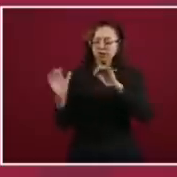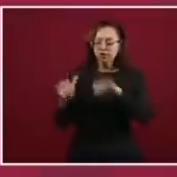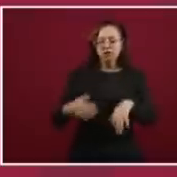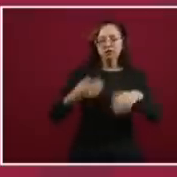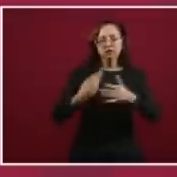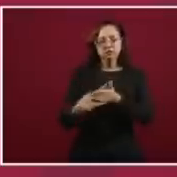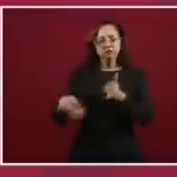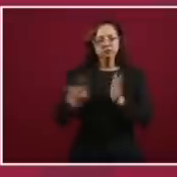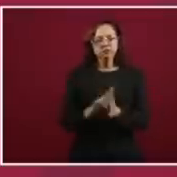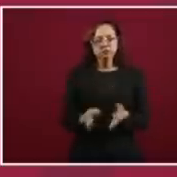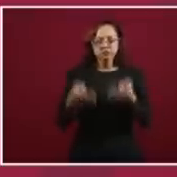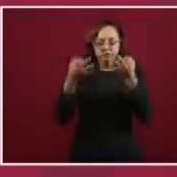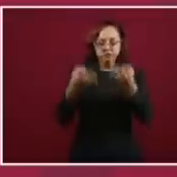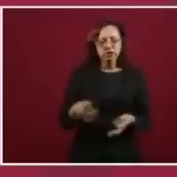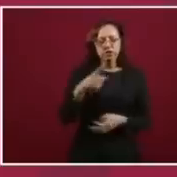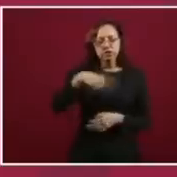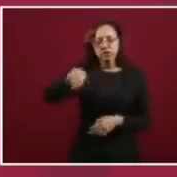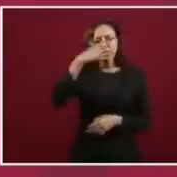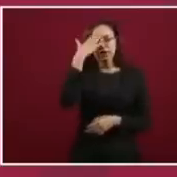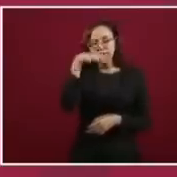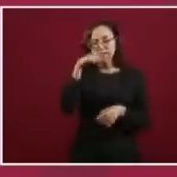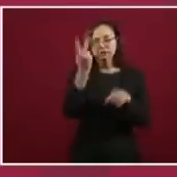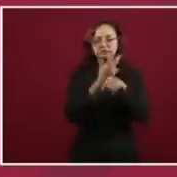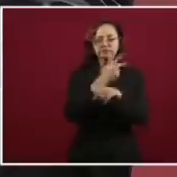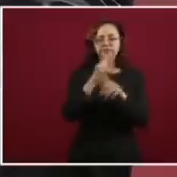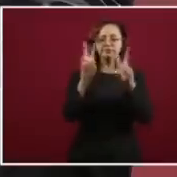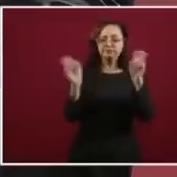con esto del seguro popular